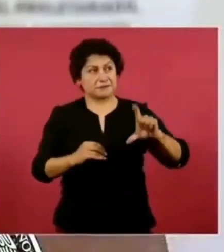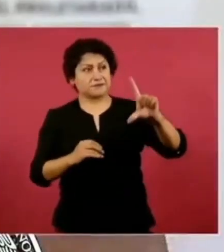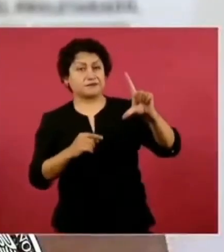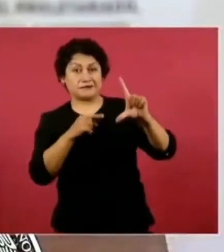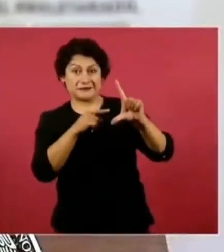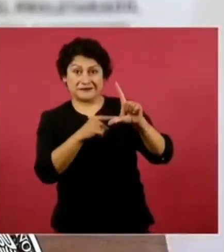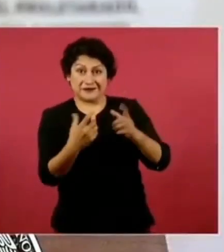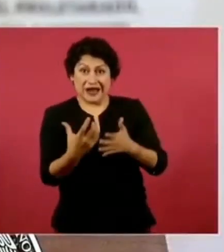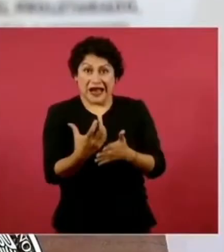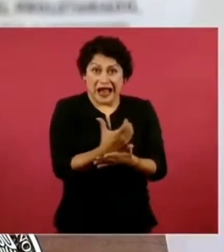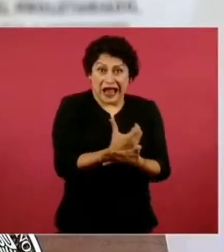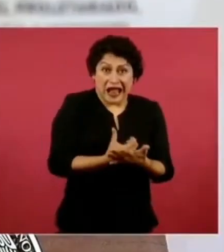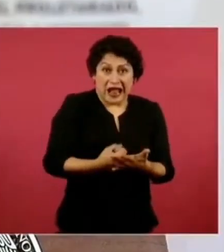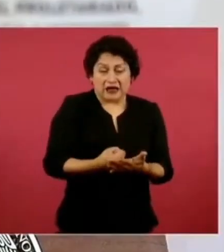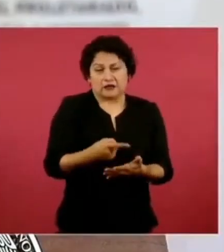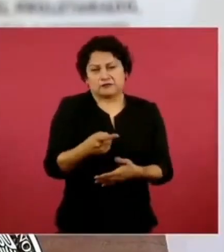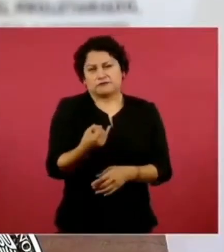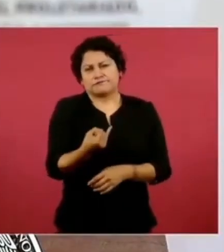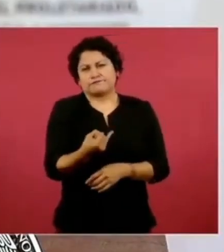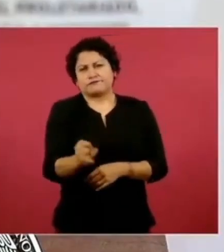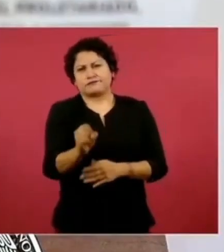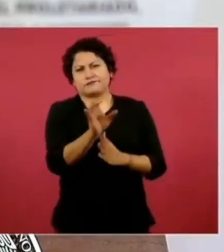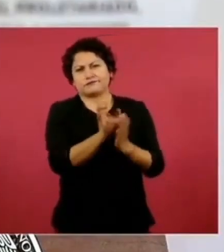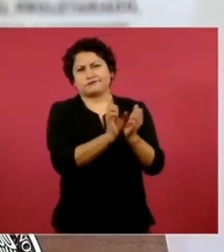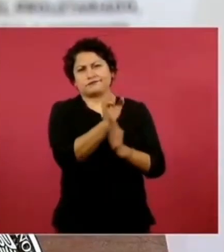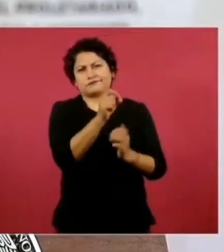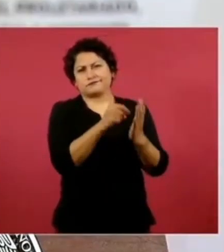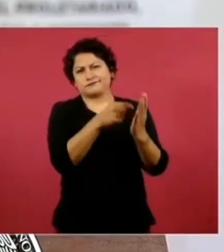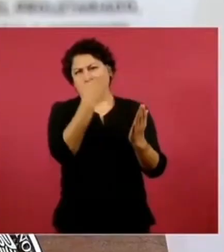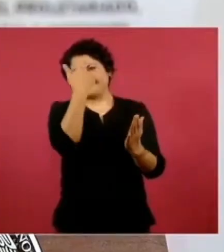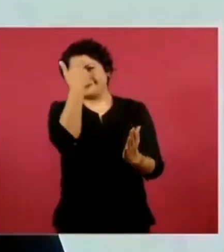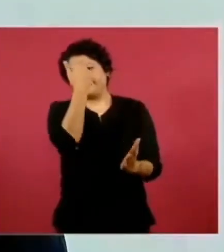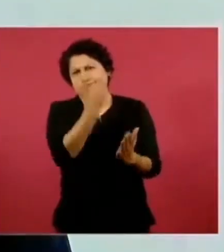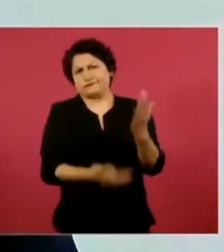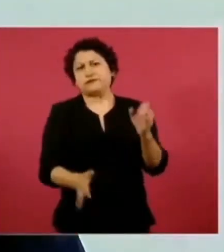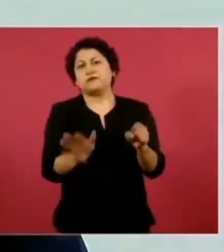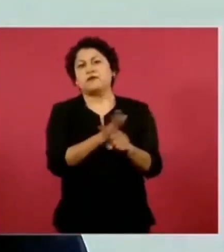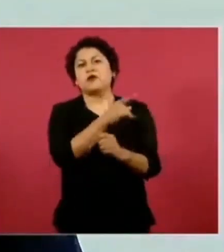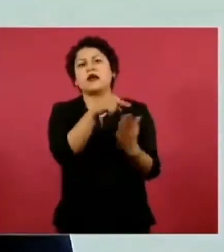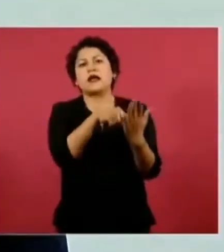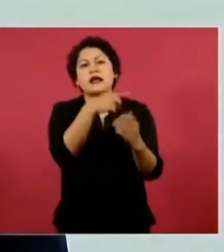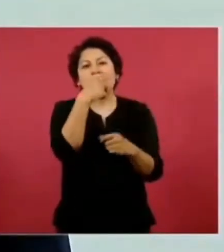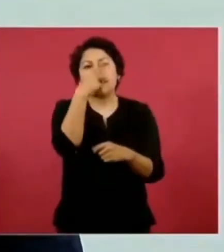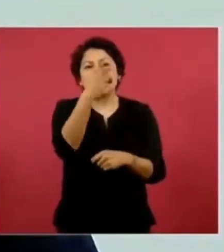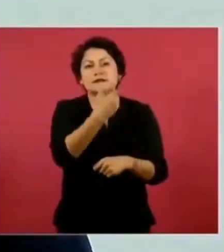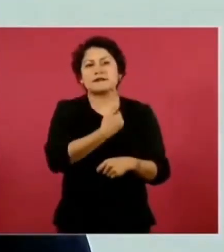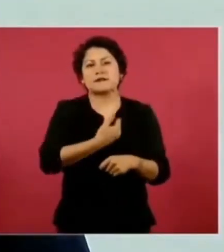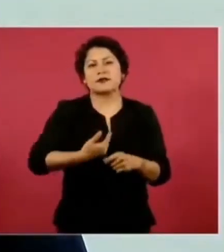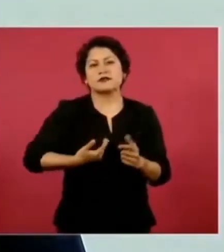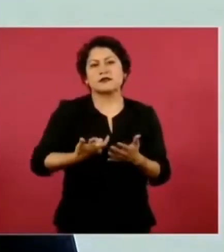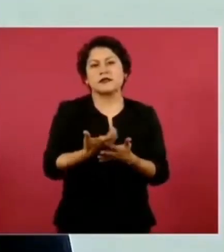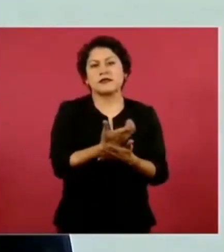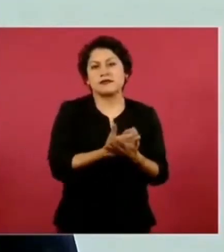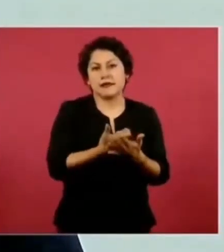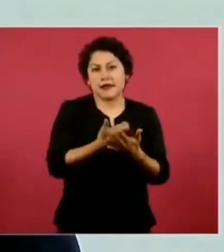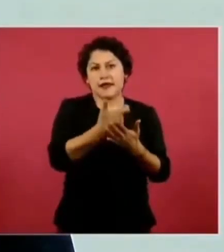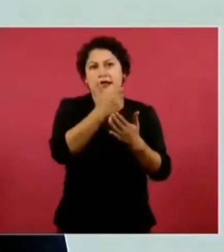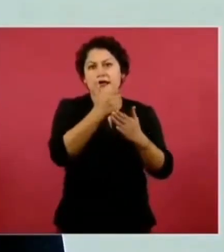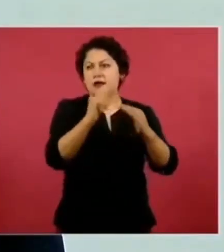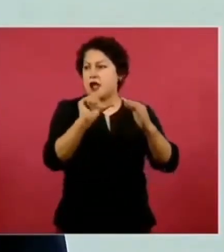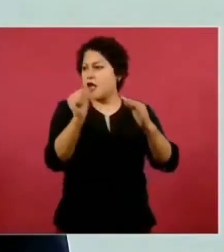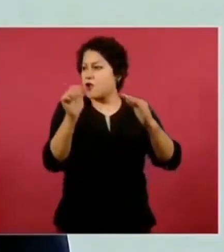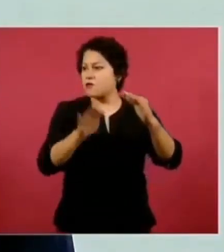La mayoría de los trabajadores del Poder Judicial que están protestando en este momento le sembraron miedo, pero ganan